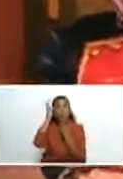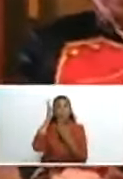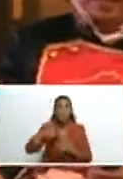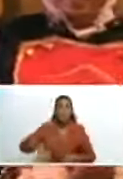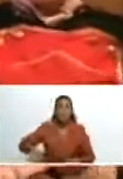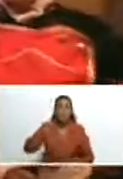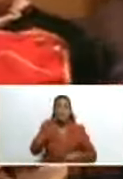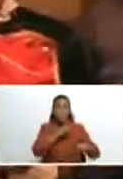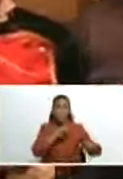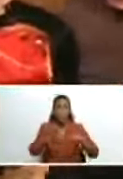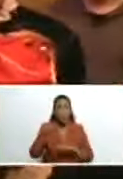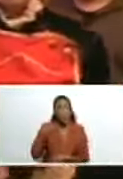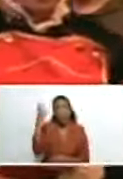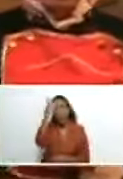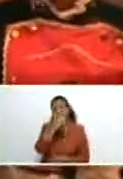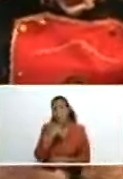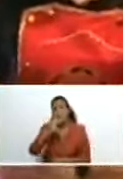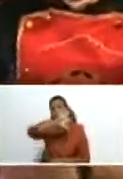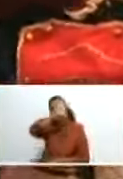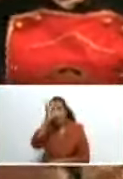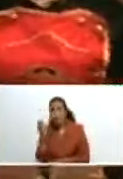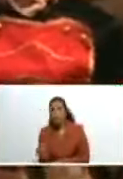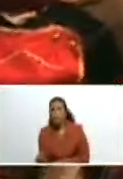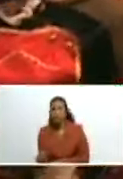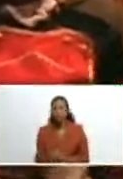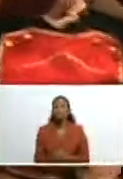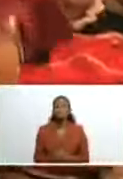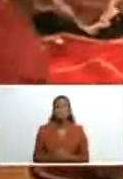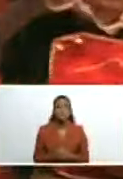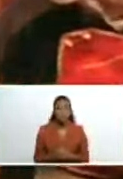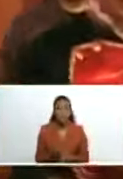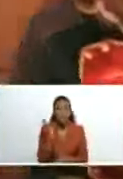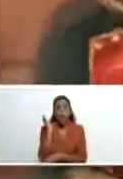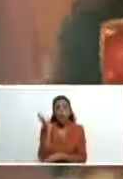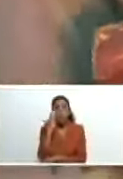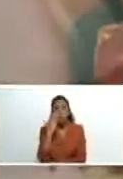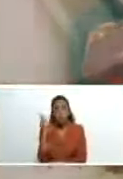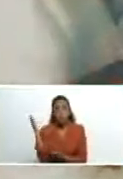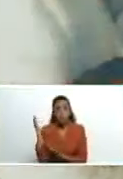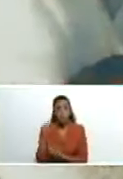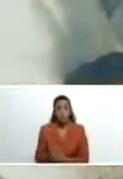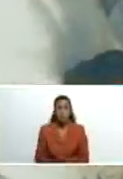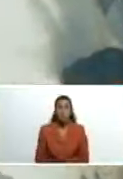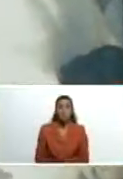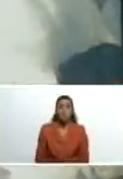del movimiento afrovenezolano y del movimiento indígena de Venezuela. Adelante.